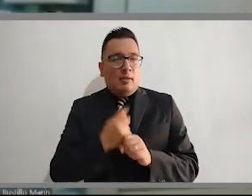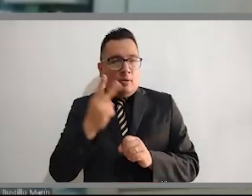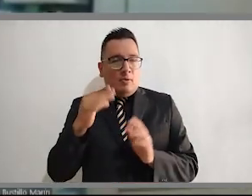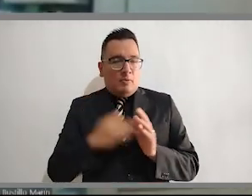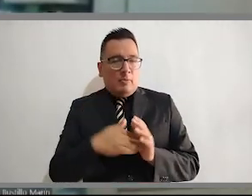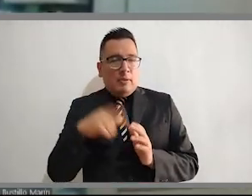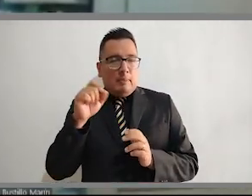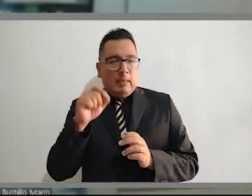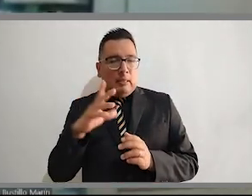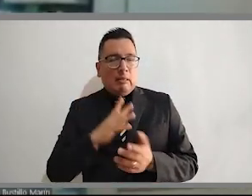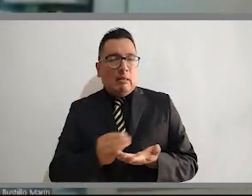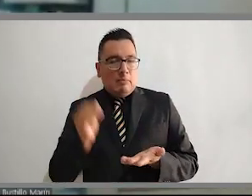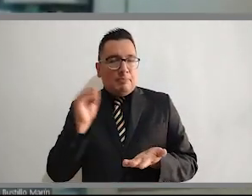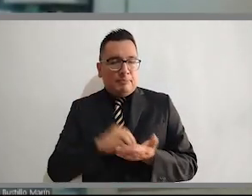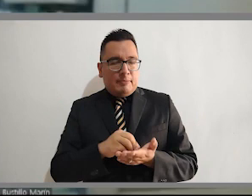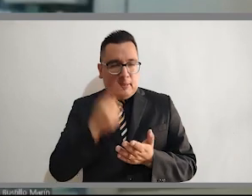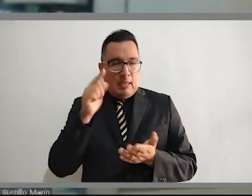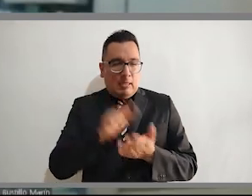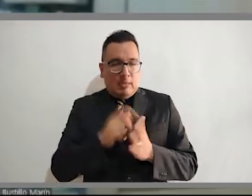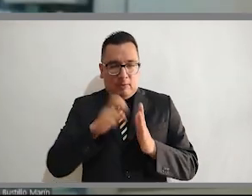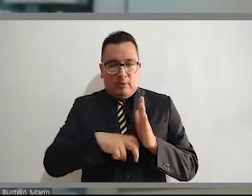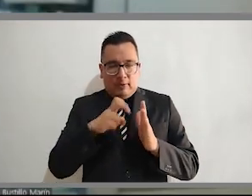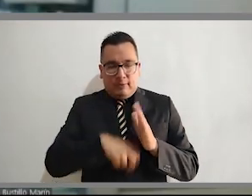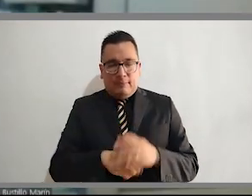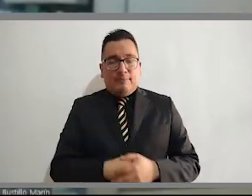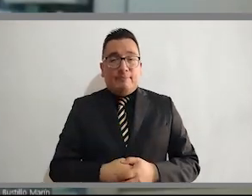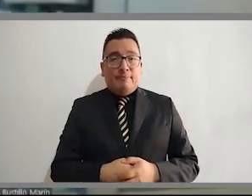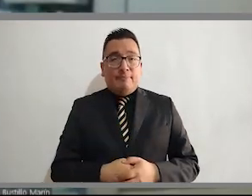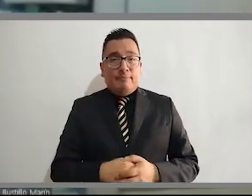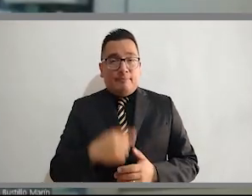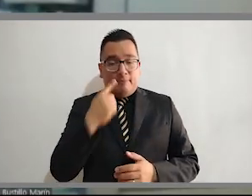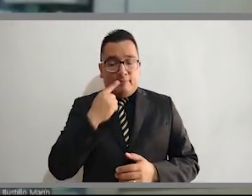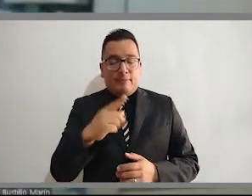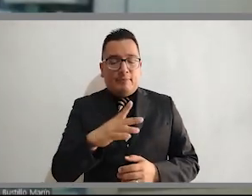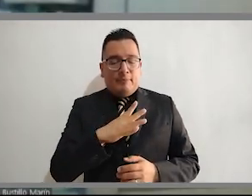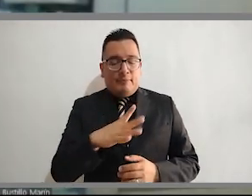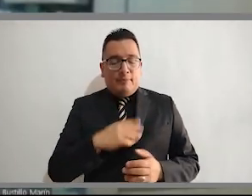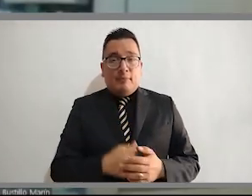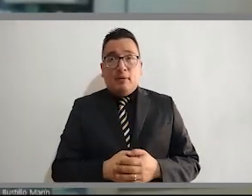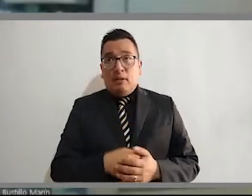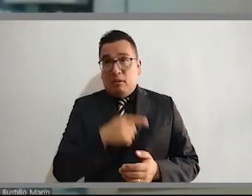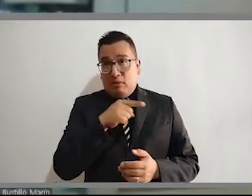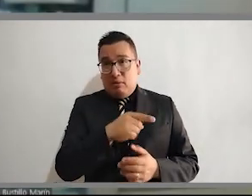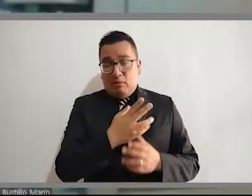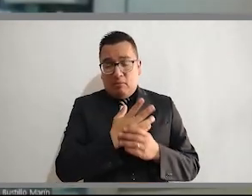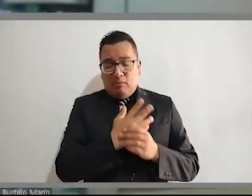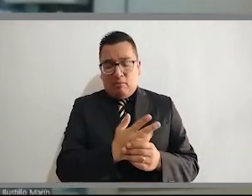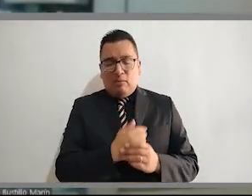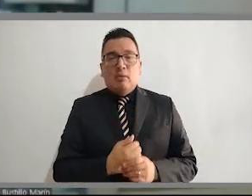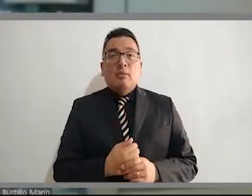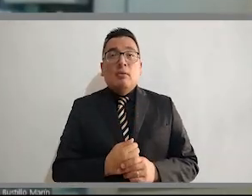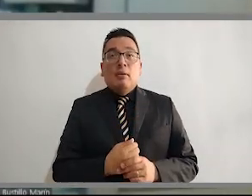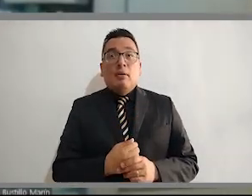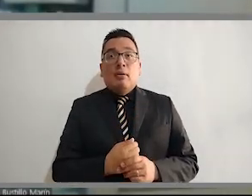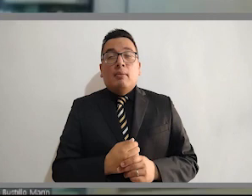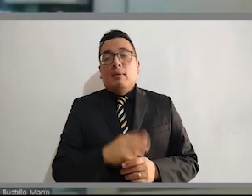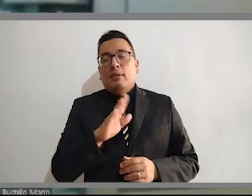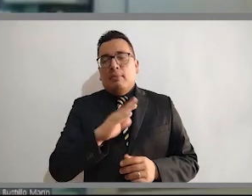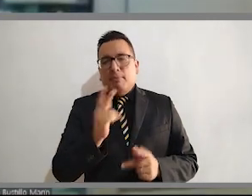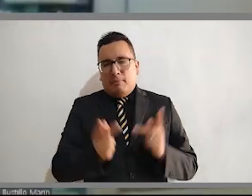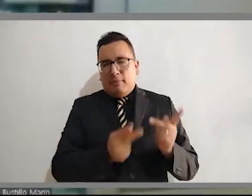2020 hay varias cuestiones. Hay un test que hay en una sentencia y después